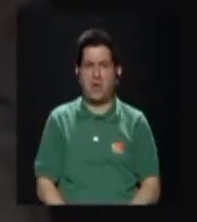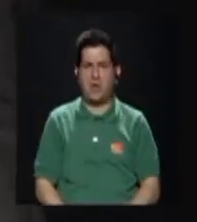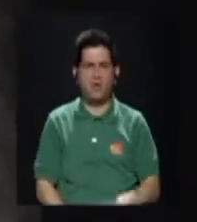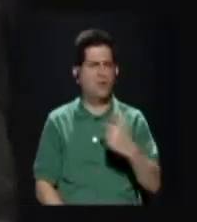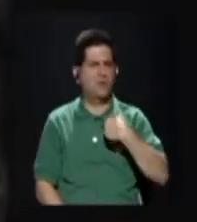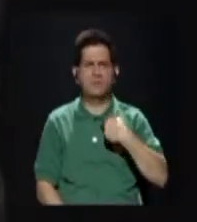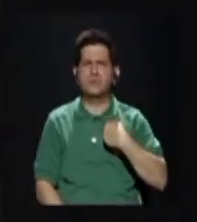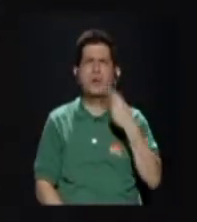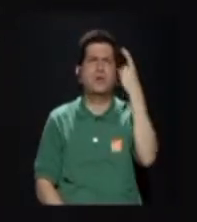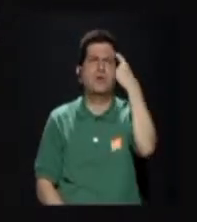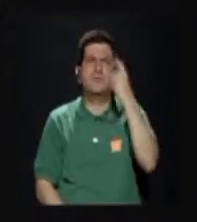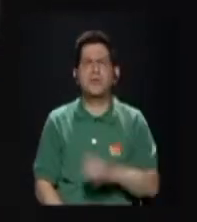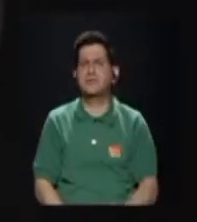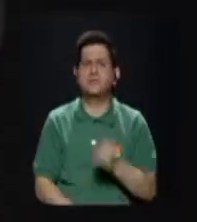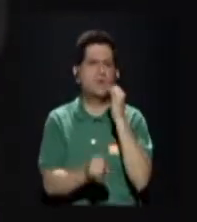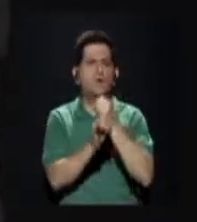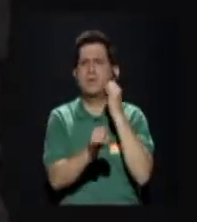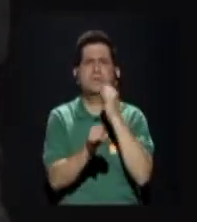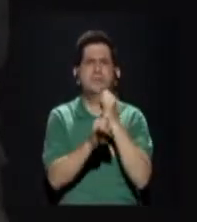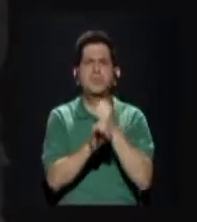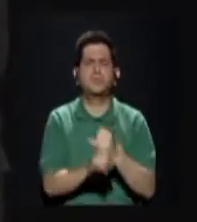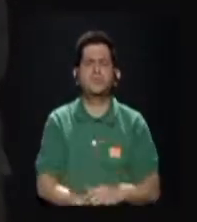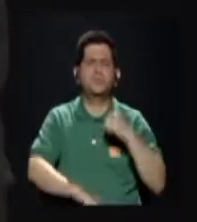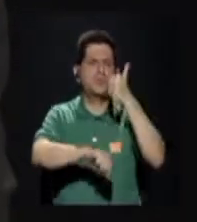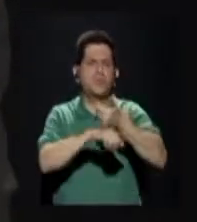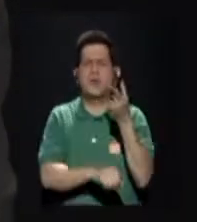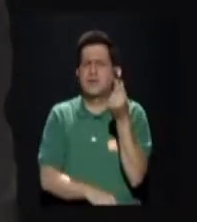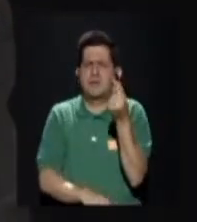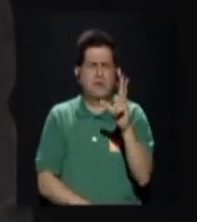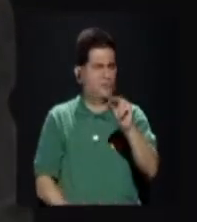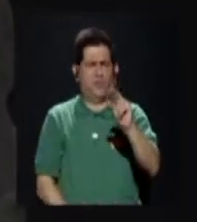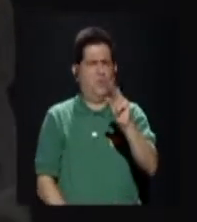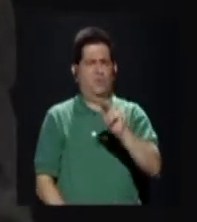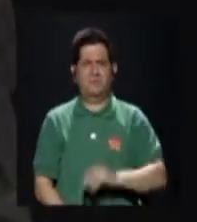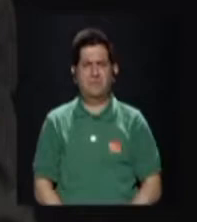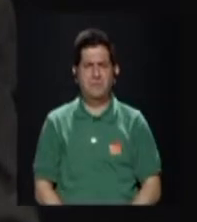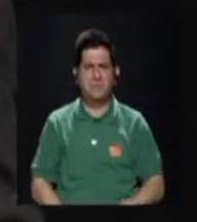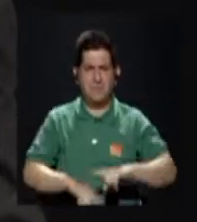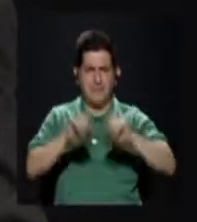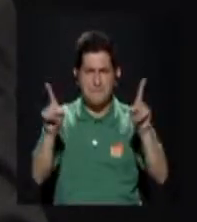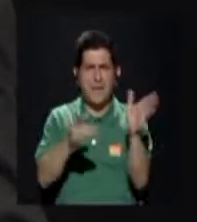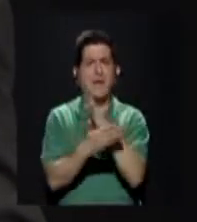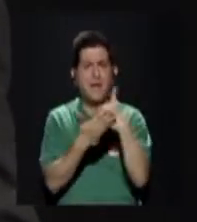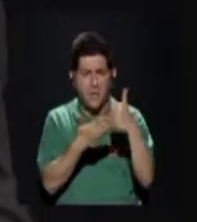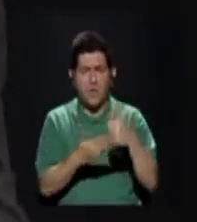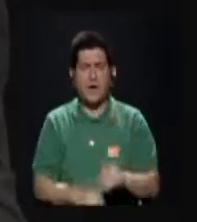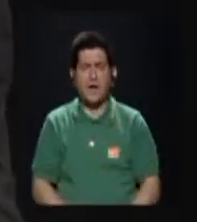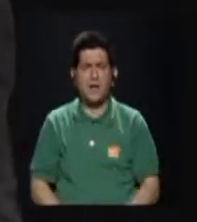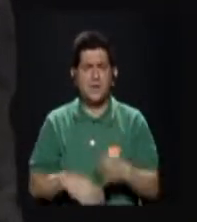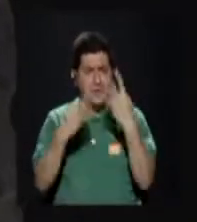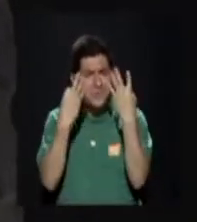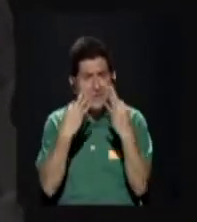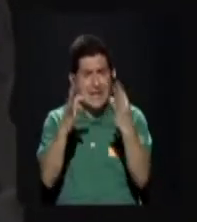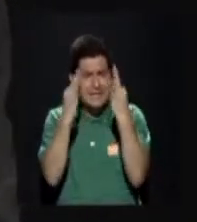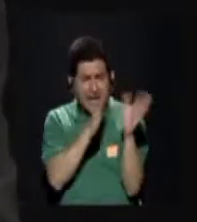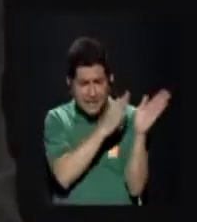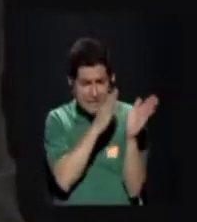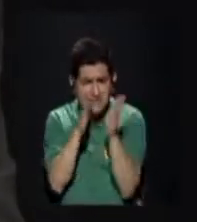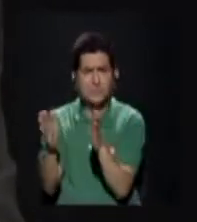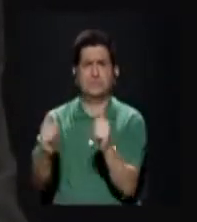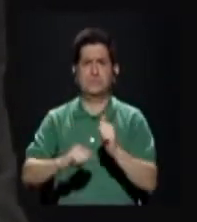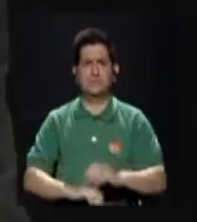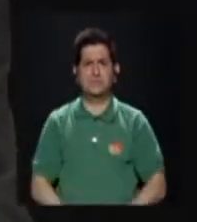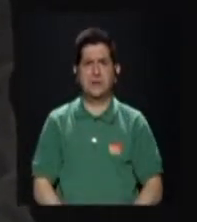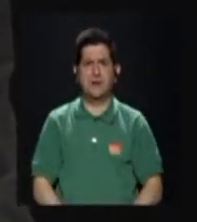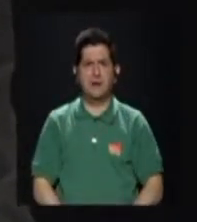un instituto de fijación de precios, ni nada por el estilo. Pero algo que empuje a que haya orden y